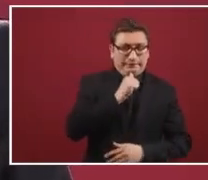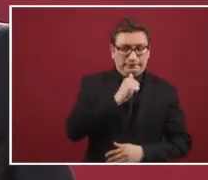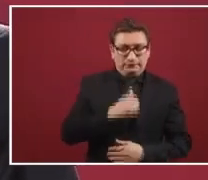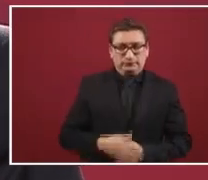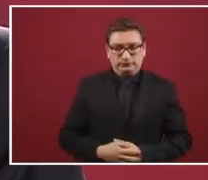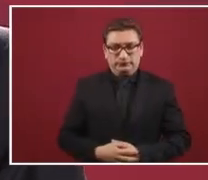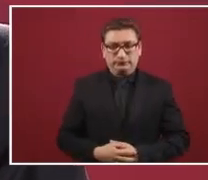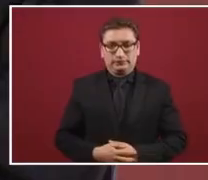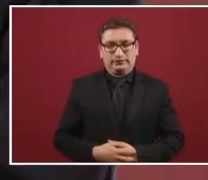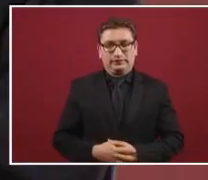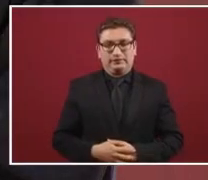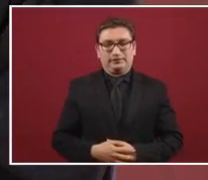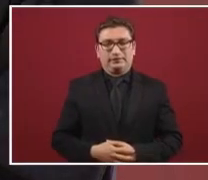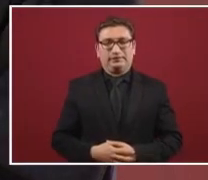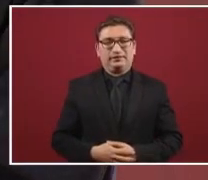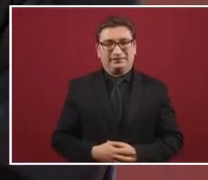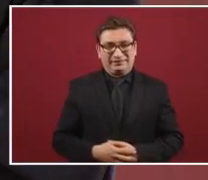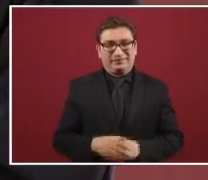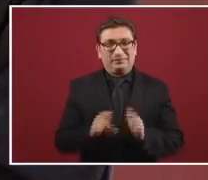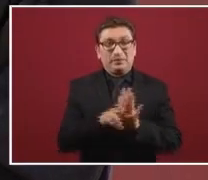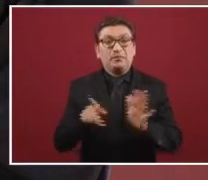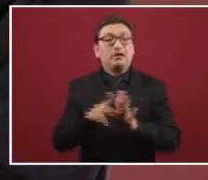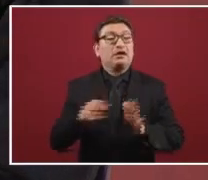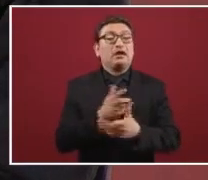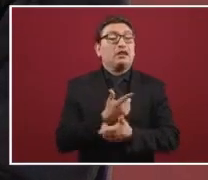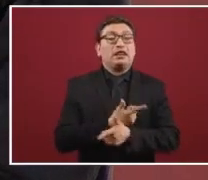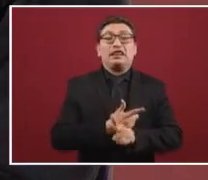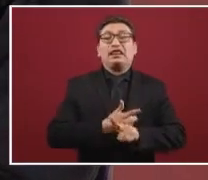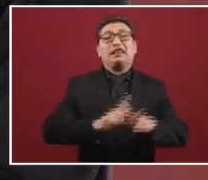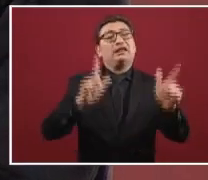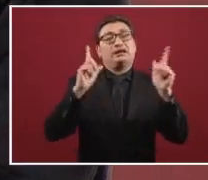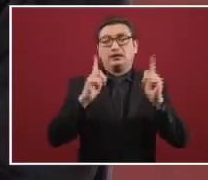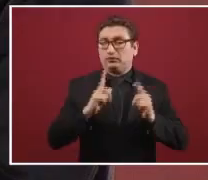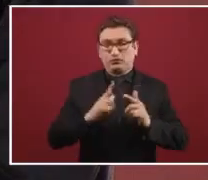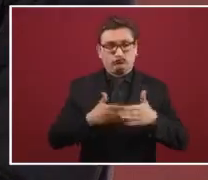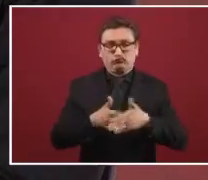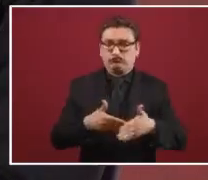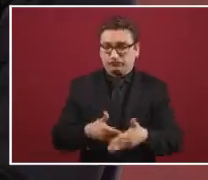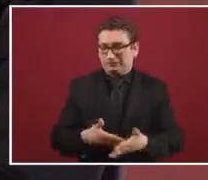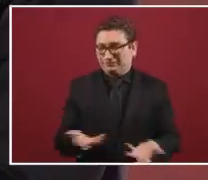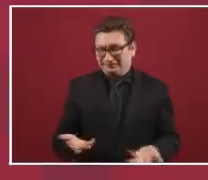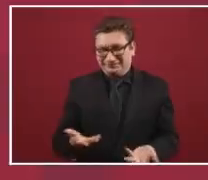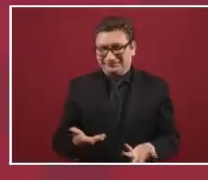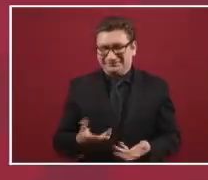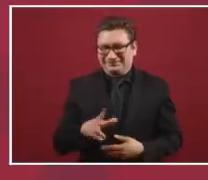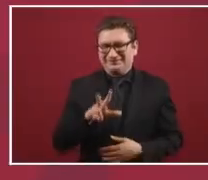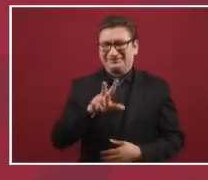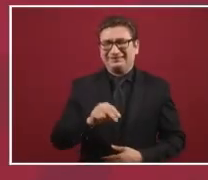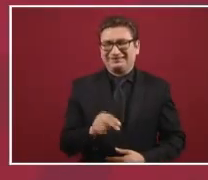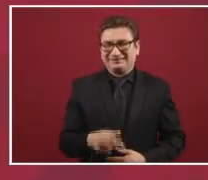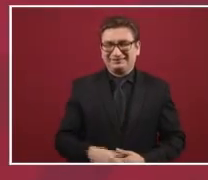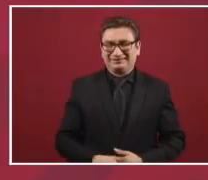¿Me están limitando mi libertad? No,